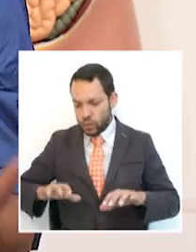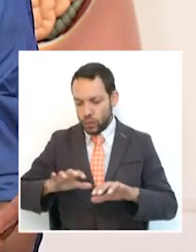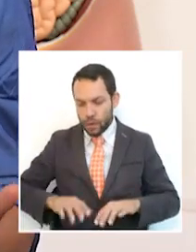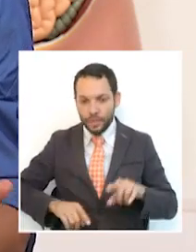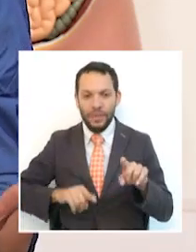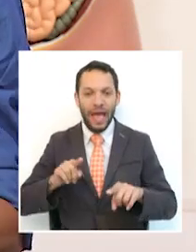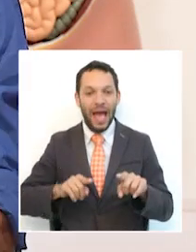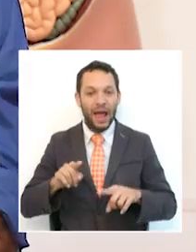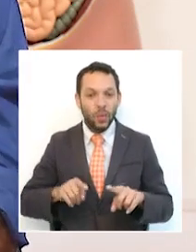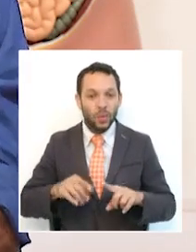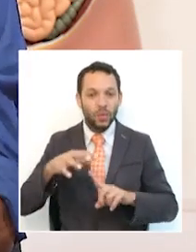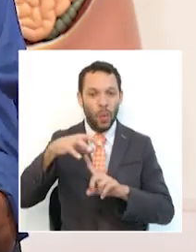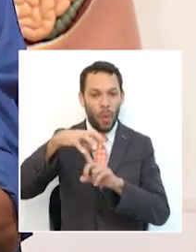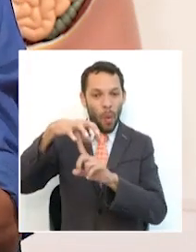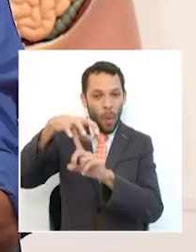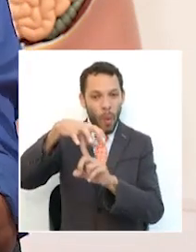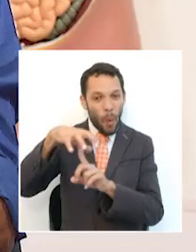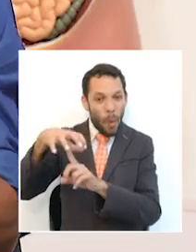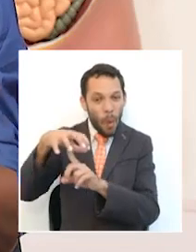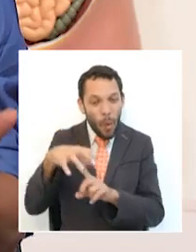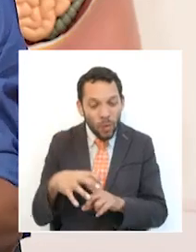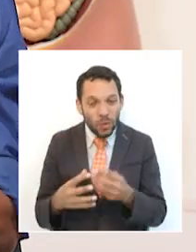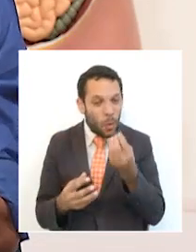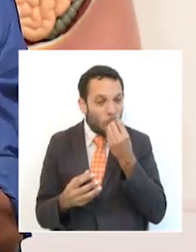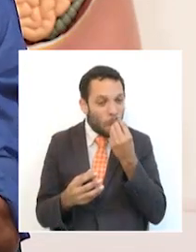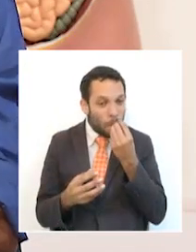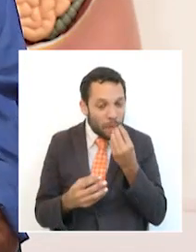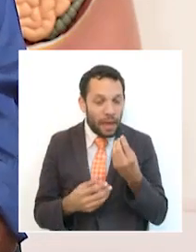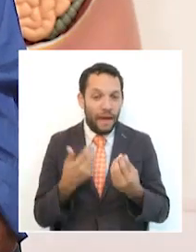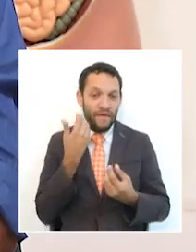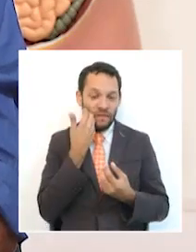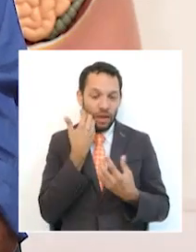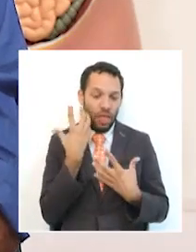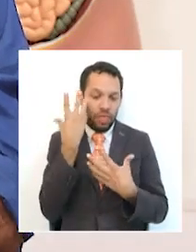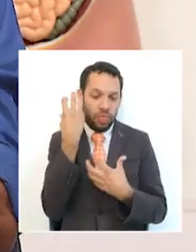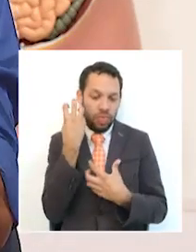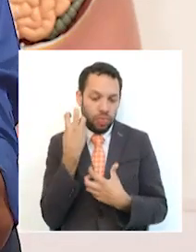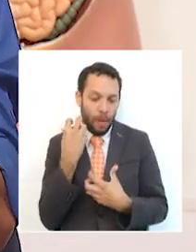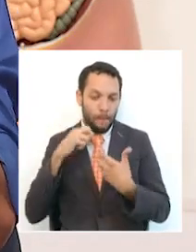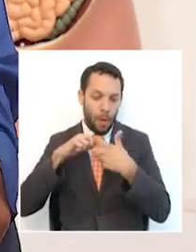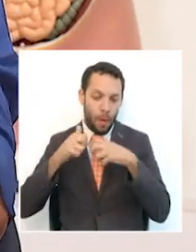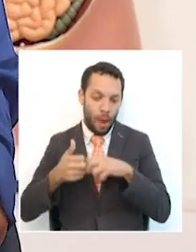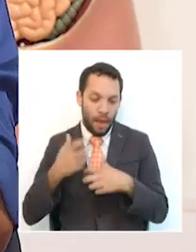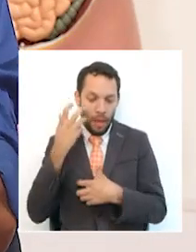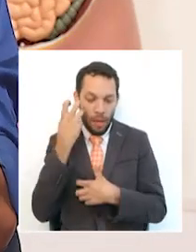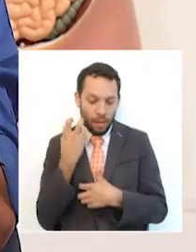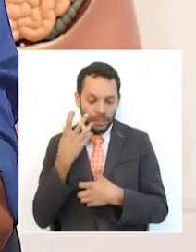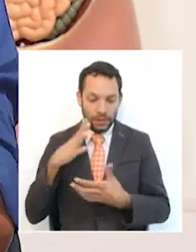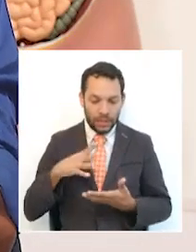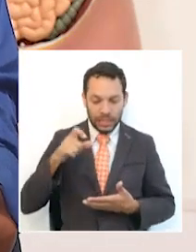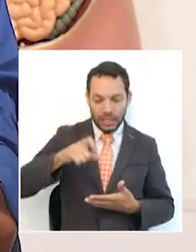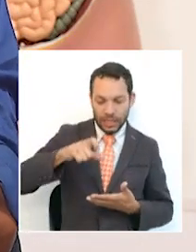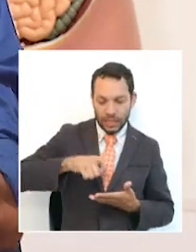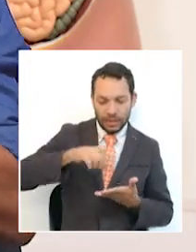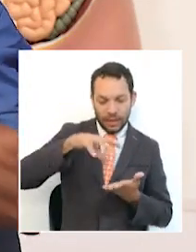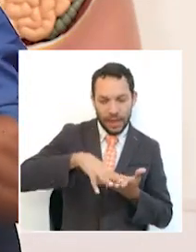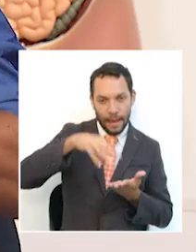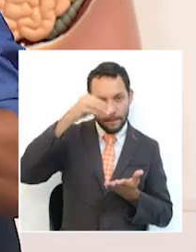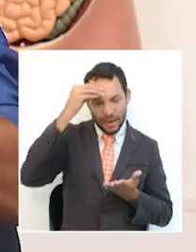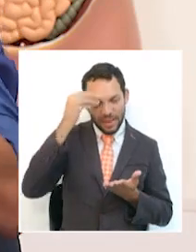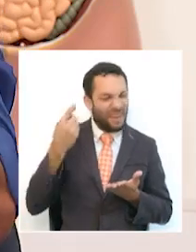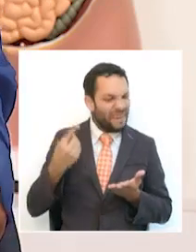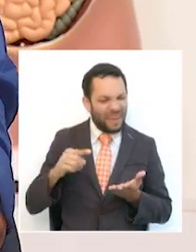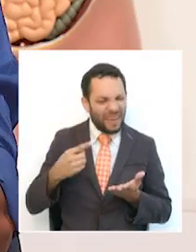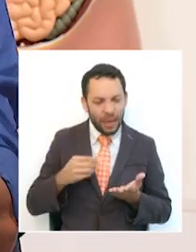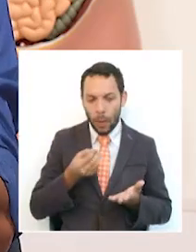champiñones me tiene súper deprimida y si lo mezcle con agua pues es energía tamas y acá entonces aprendamos a comer aprendamos